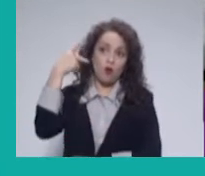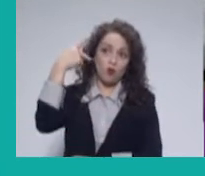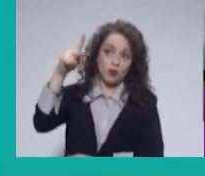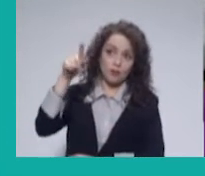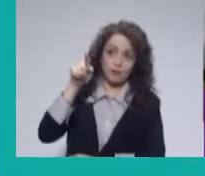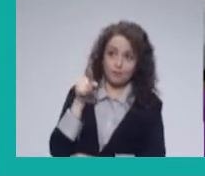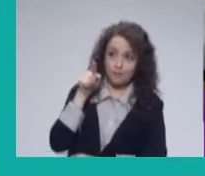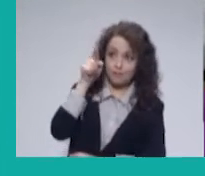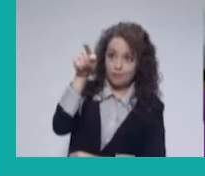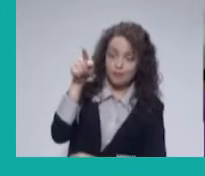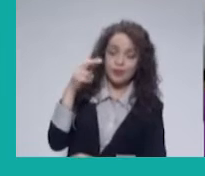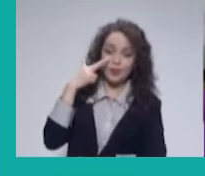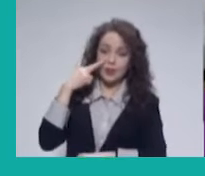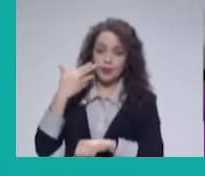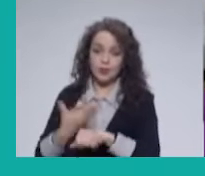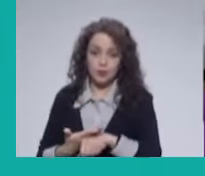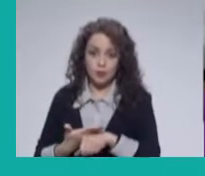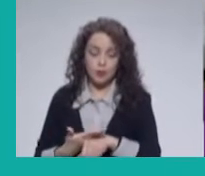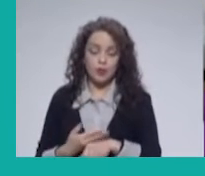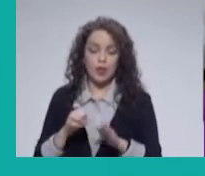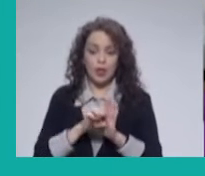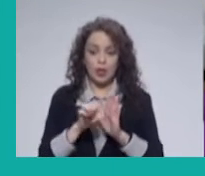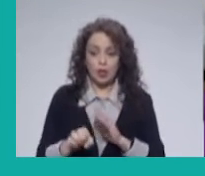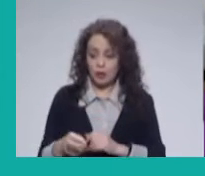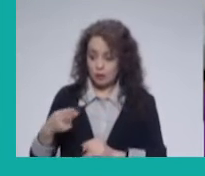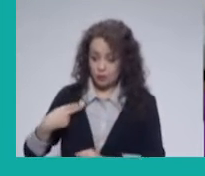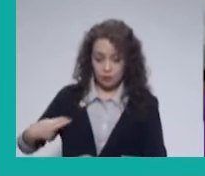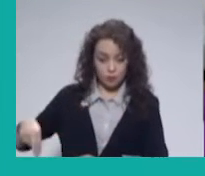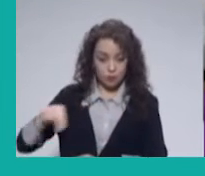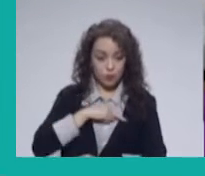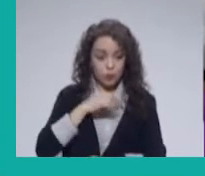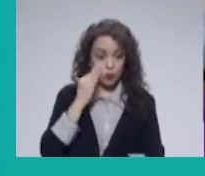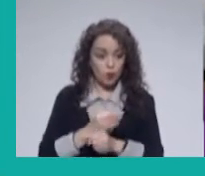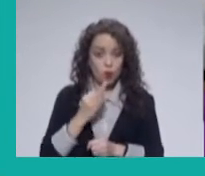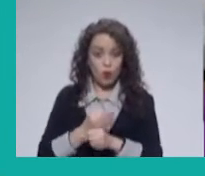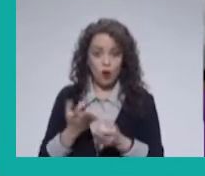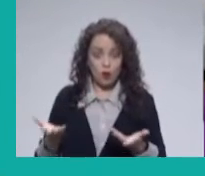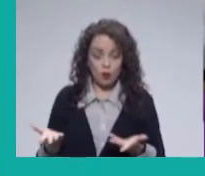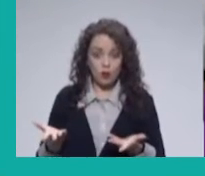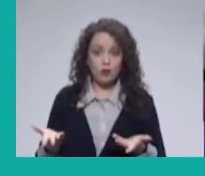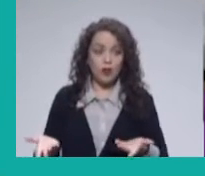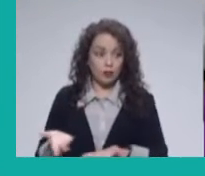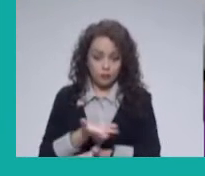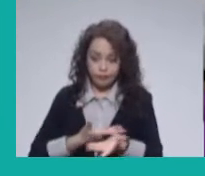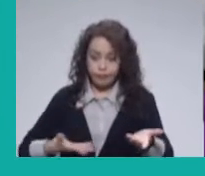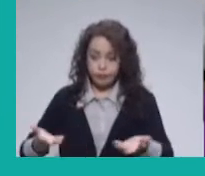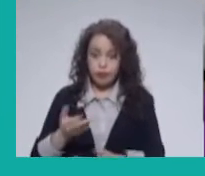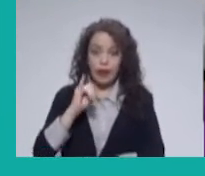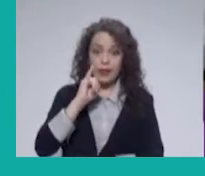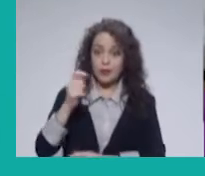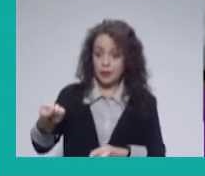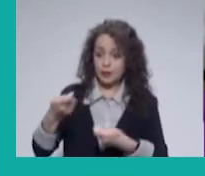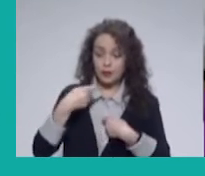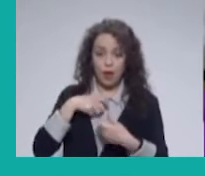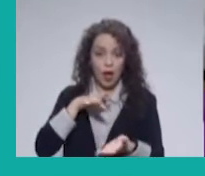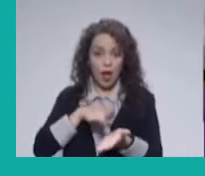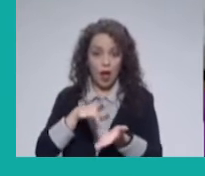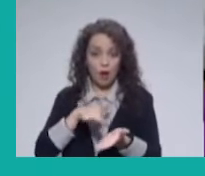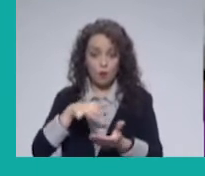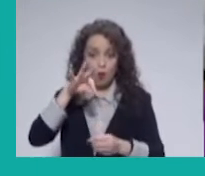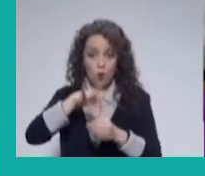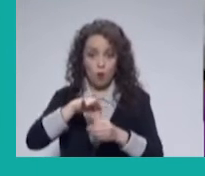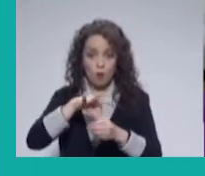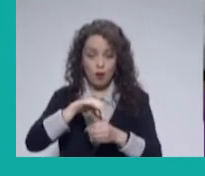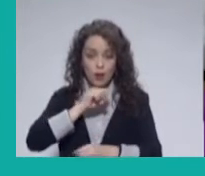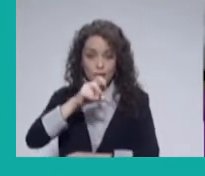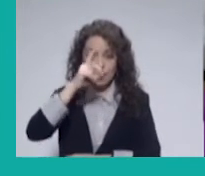que mis compañeras y compañeros de pleno me respalden con su voto para que le revoquemos esa respuesta a la Secretaría de la